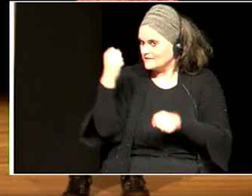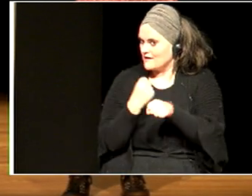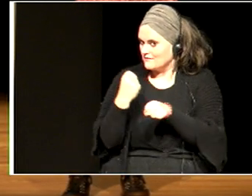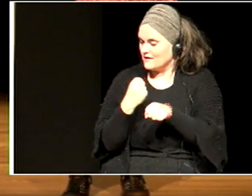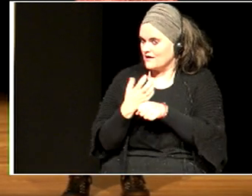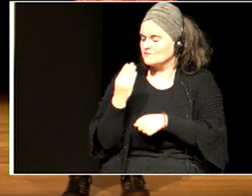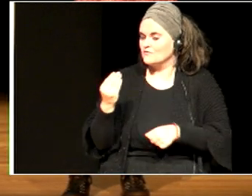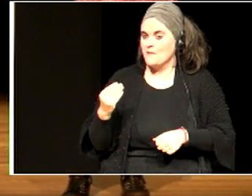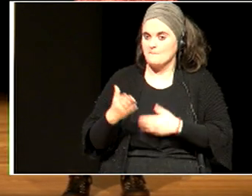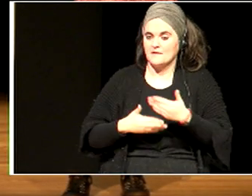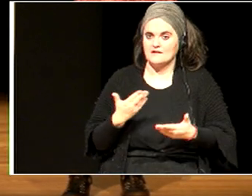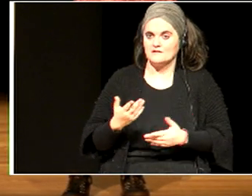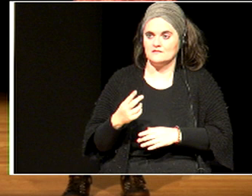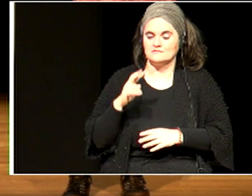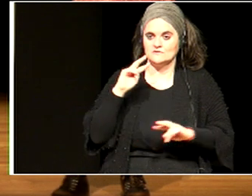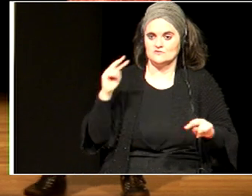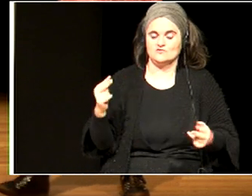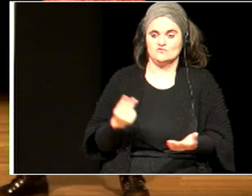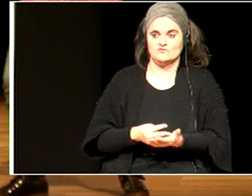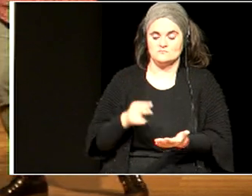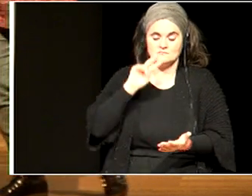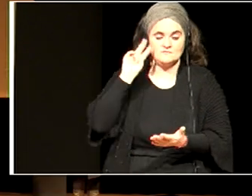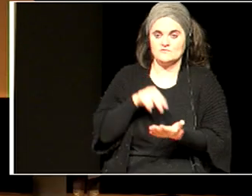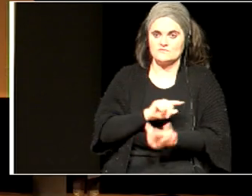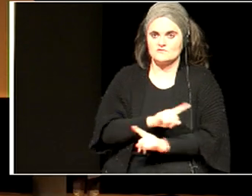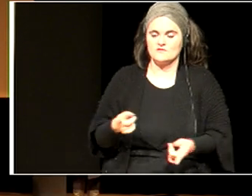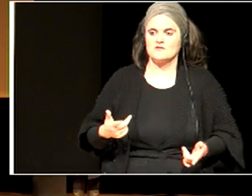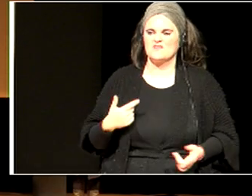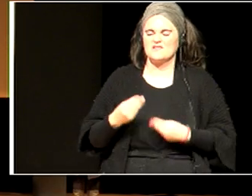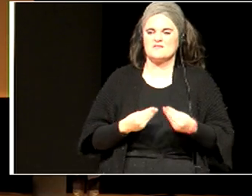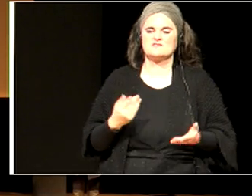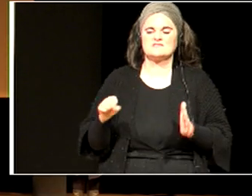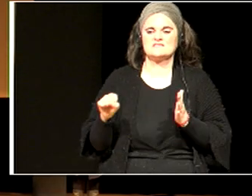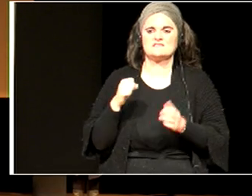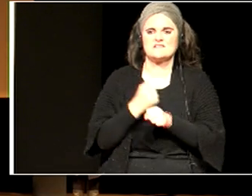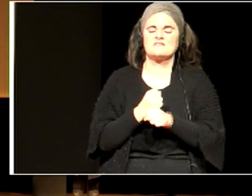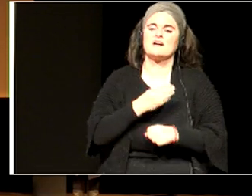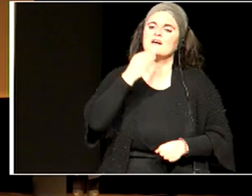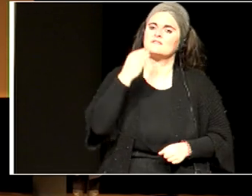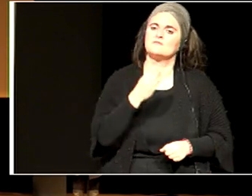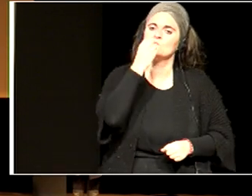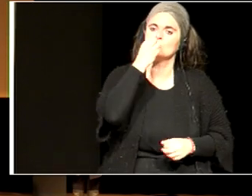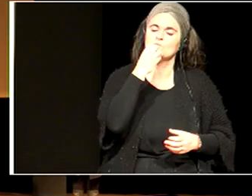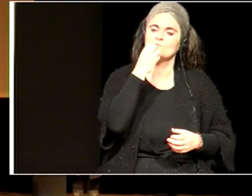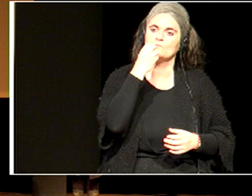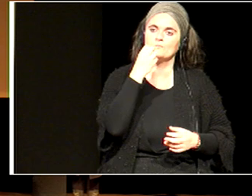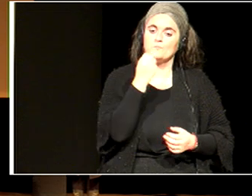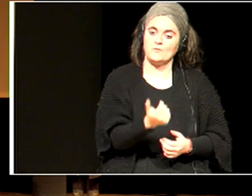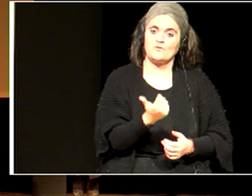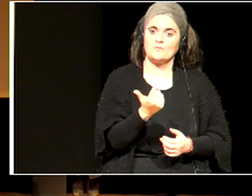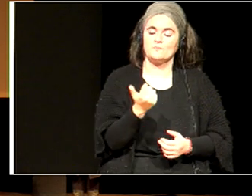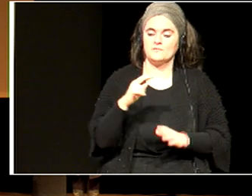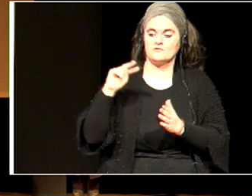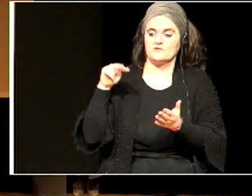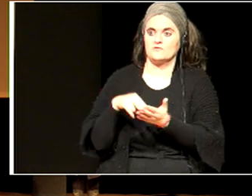es al revés trabajamos muy poco pero común que sea muy significativo para nuestro alumnado